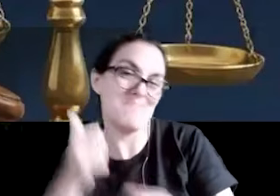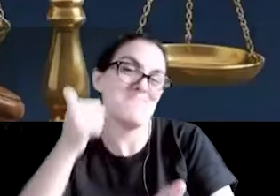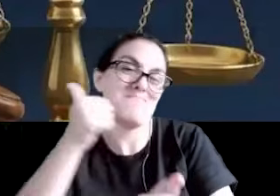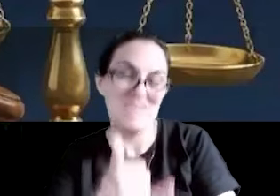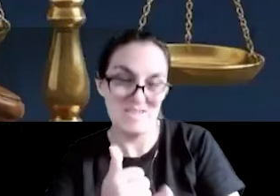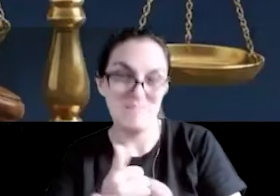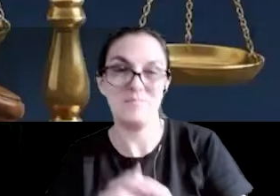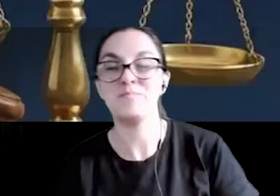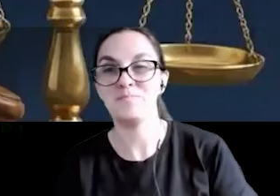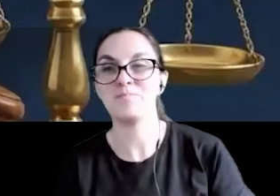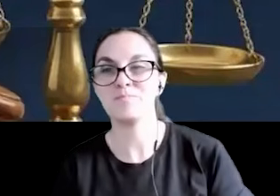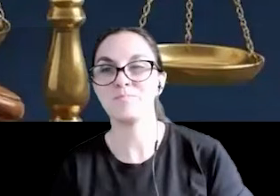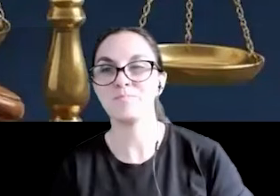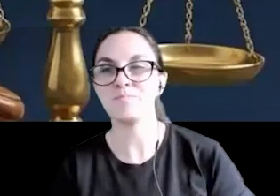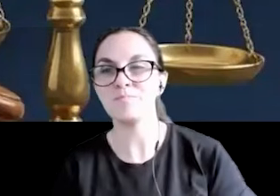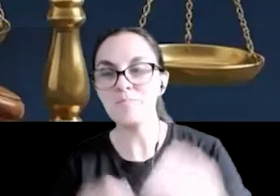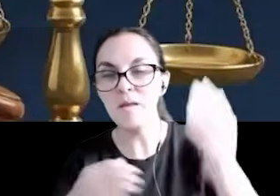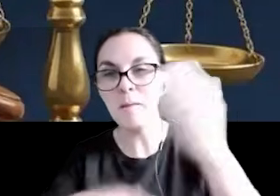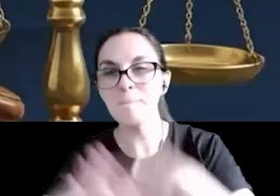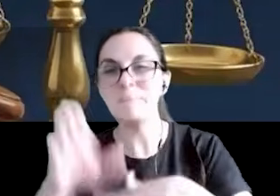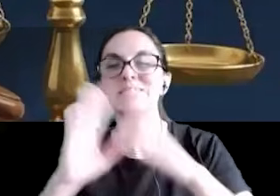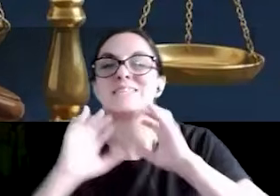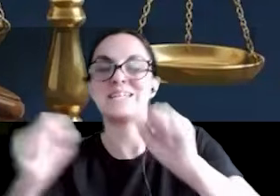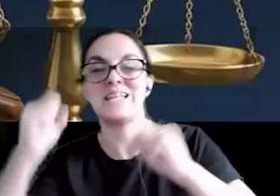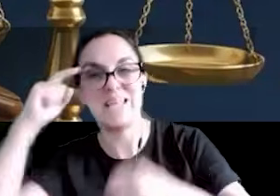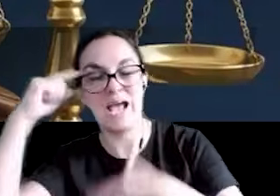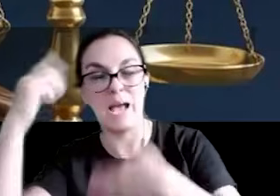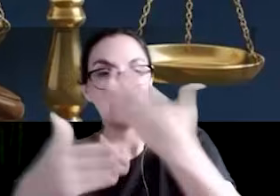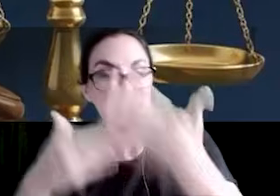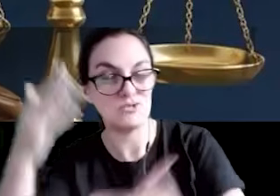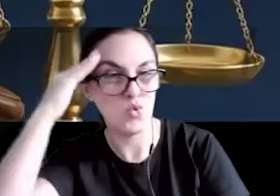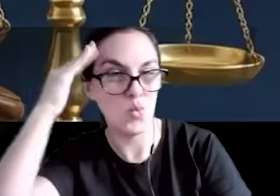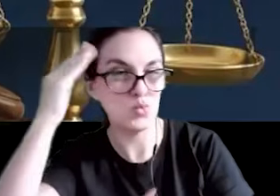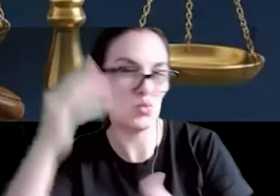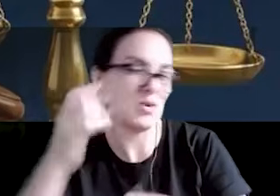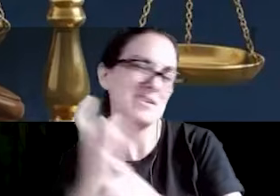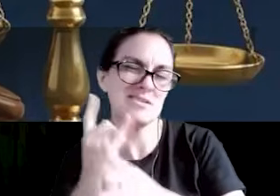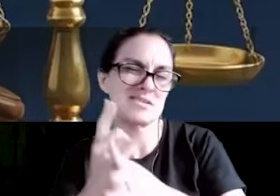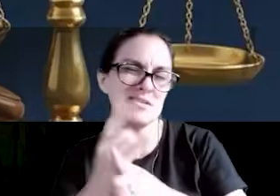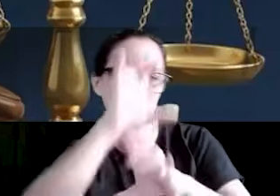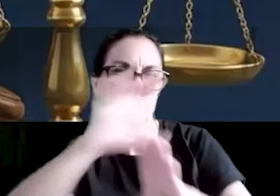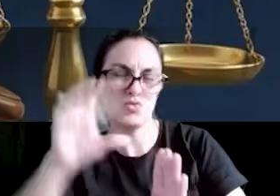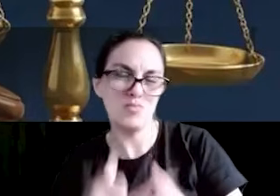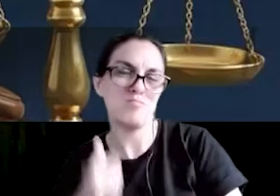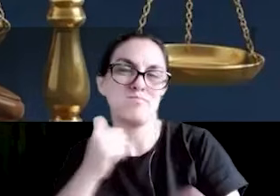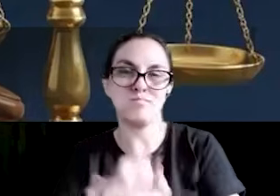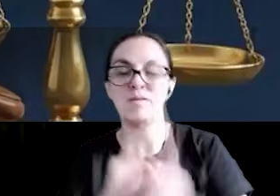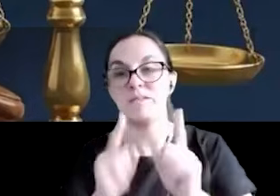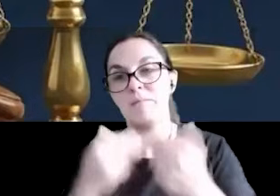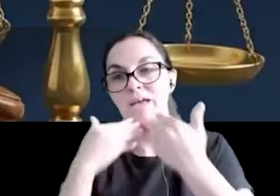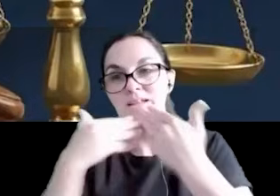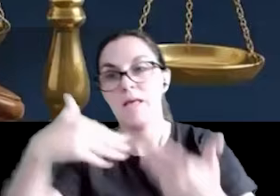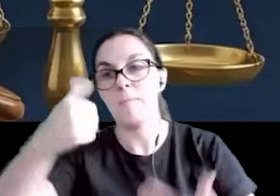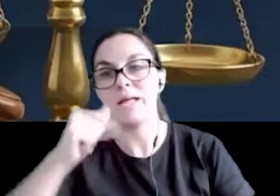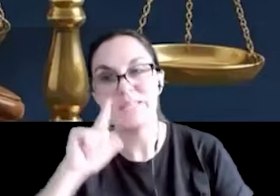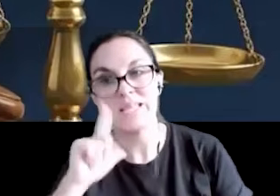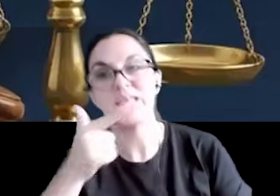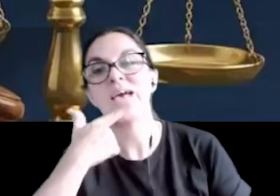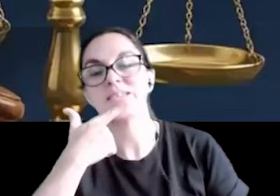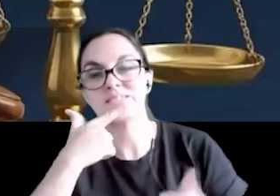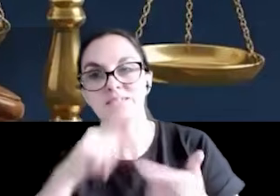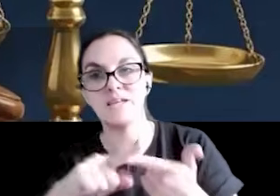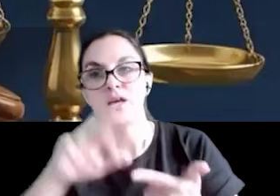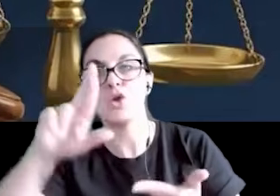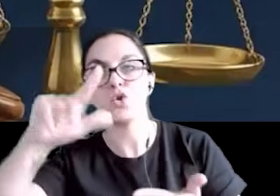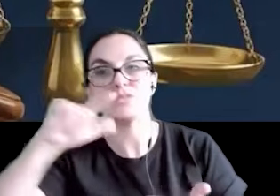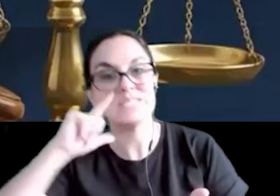Directiva Nacional y especialmente la Secretaría de Capacitación y Cultura. Quiero agradecer, por supuesto, a Matías, a Rocío, a Lía y a